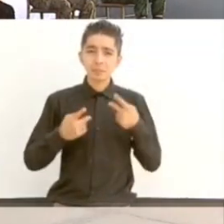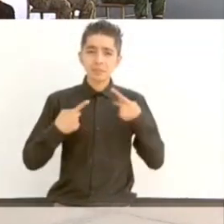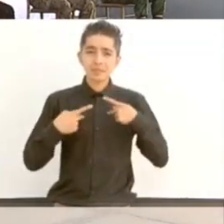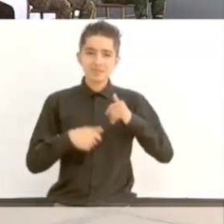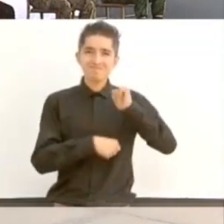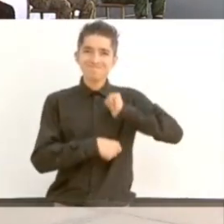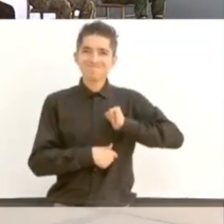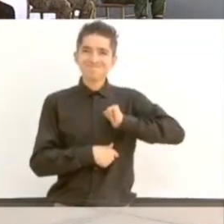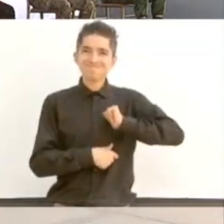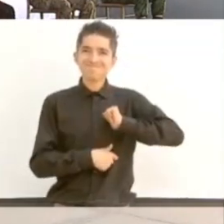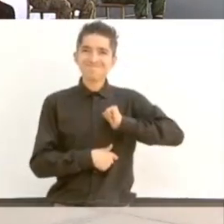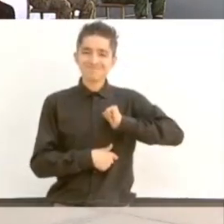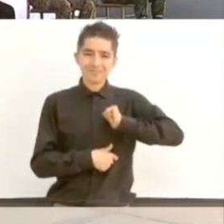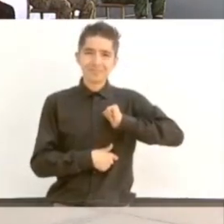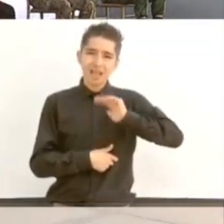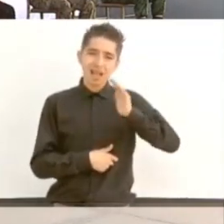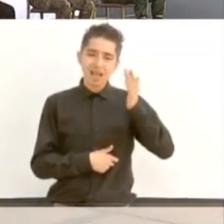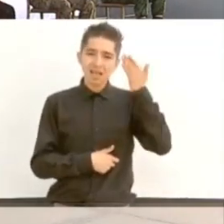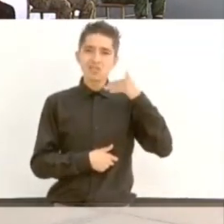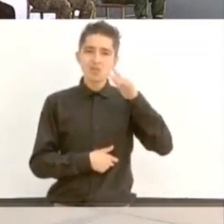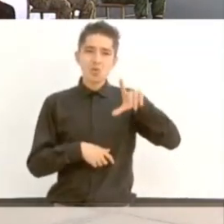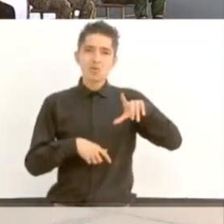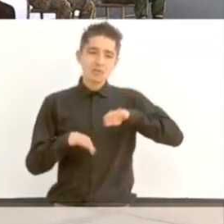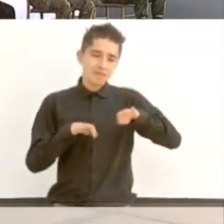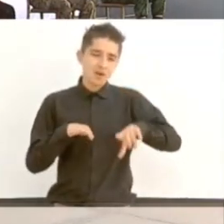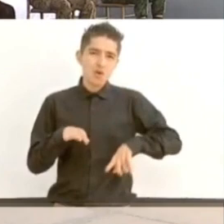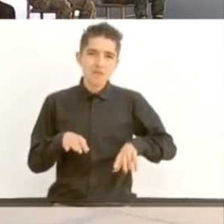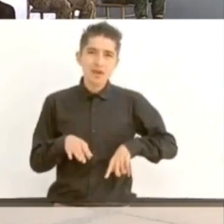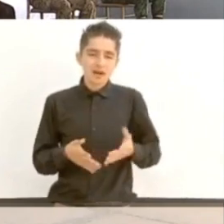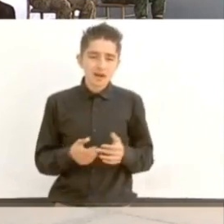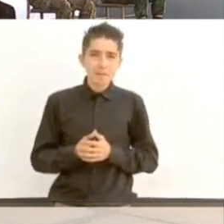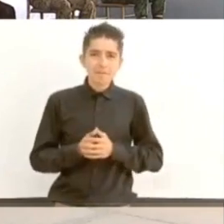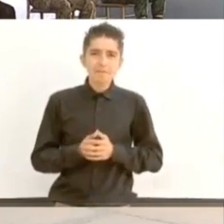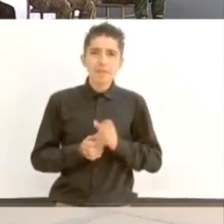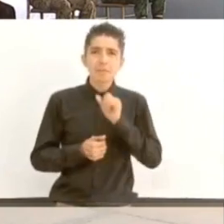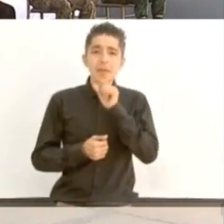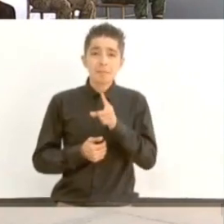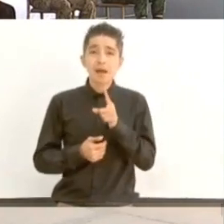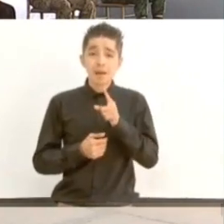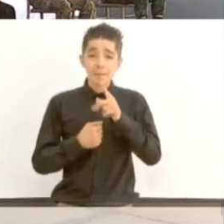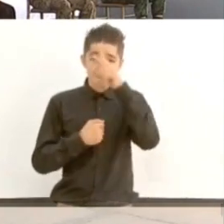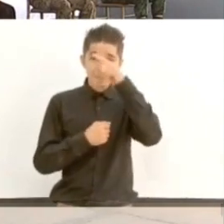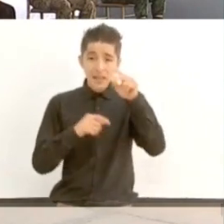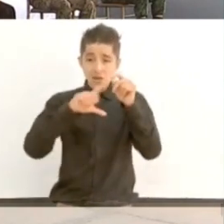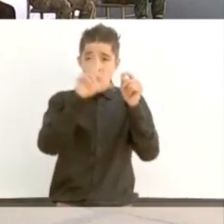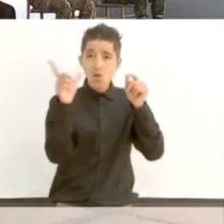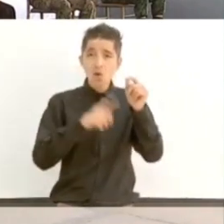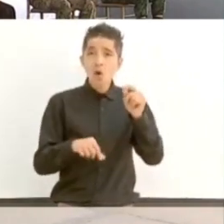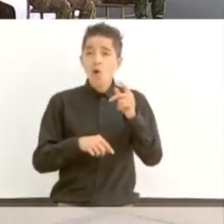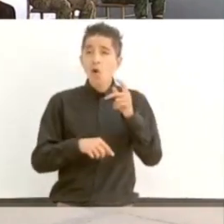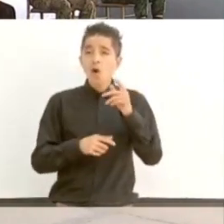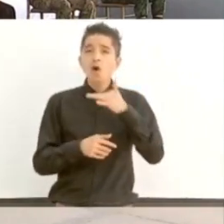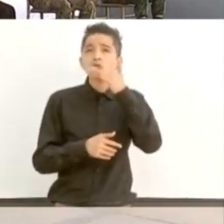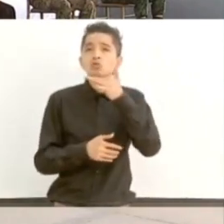funcionarios públicos. Nada ha dañado más a México que la corrupción política.